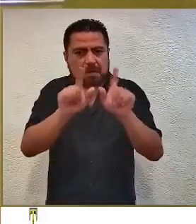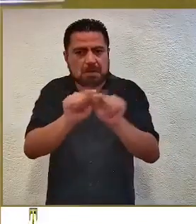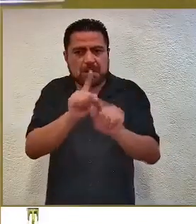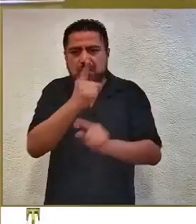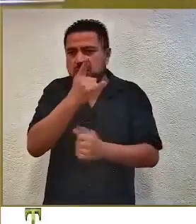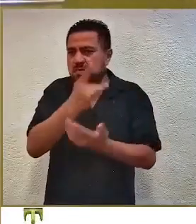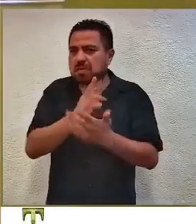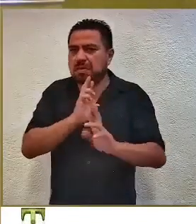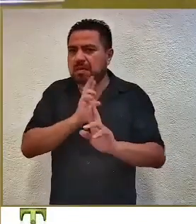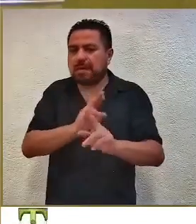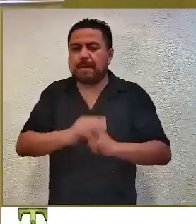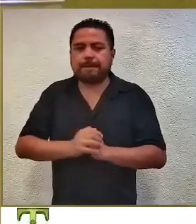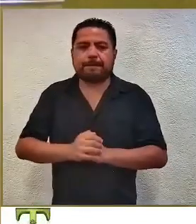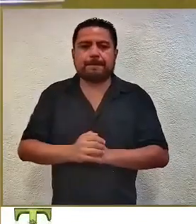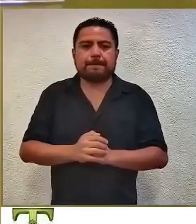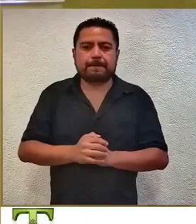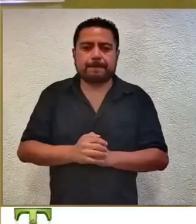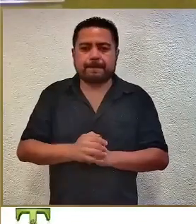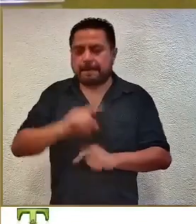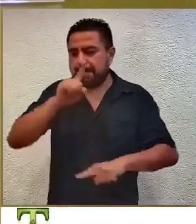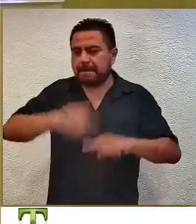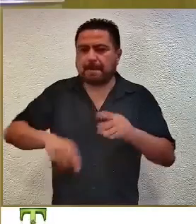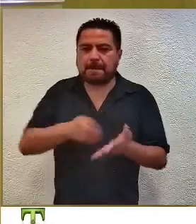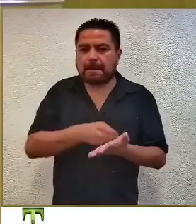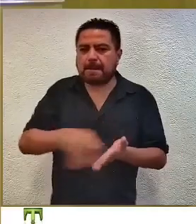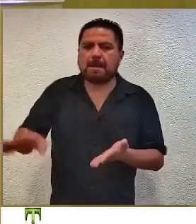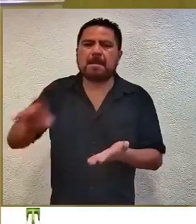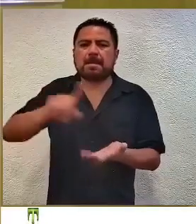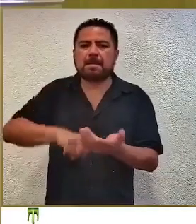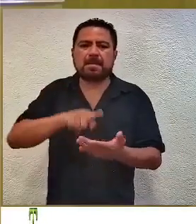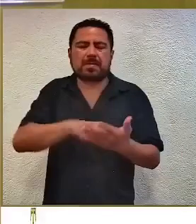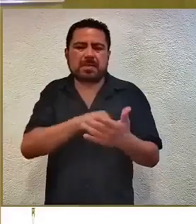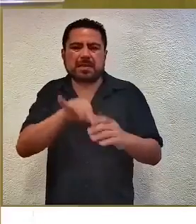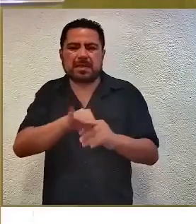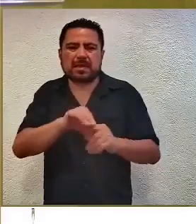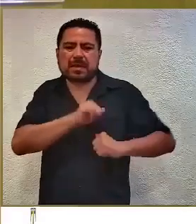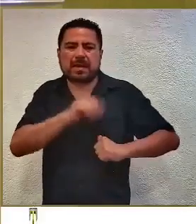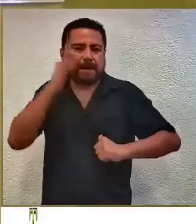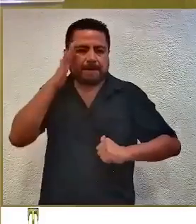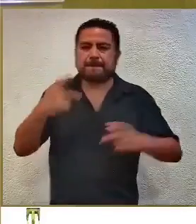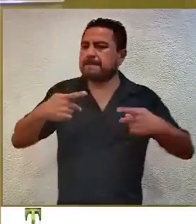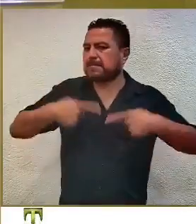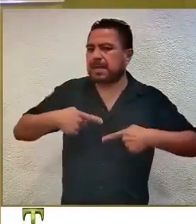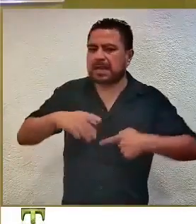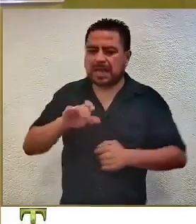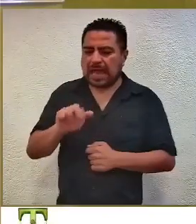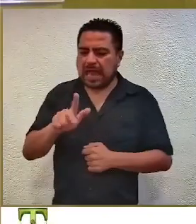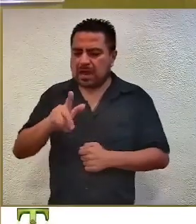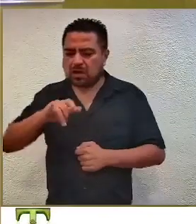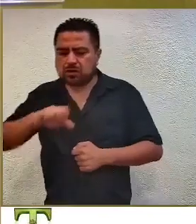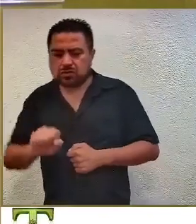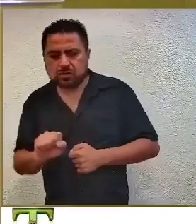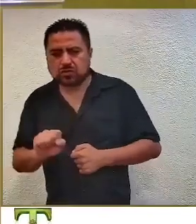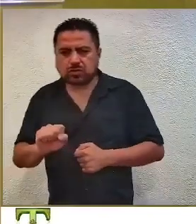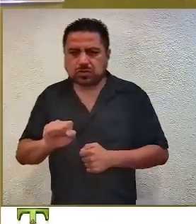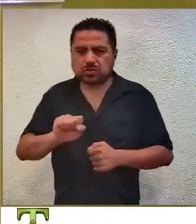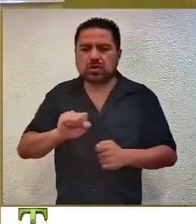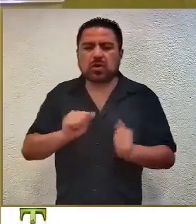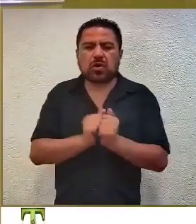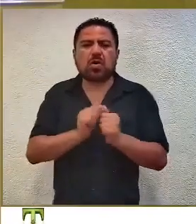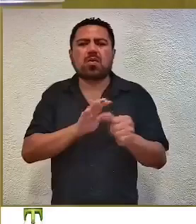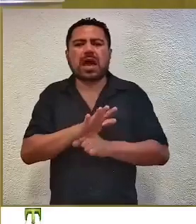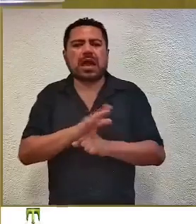resolutivo. Único. Se desecha de plano el juicio electoral ciudadano promovido por un ciudadano, Carlos Arturo Millán Sánchez, en términos de